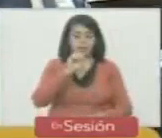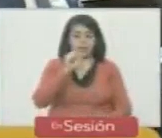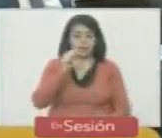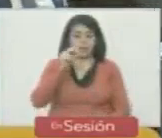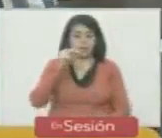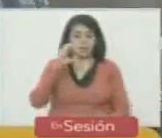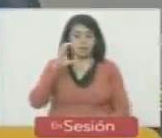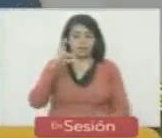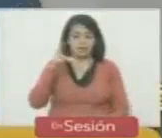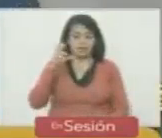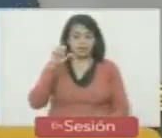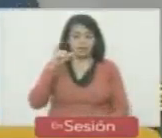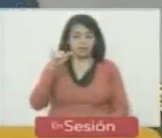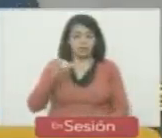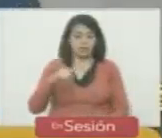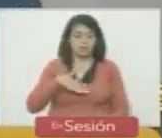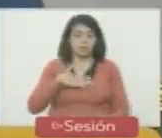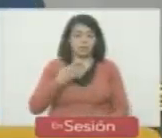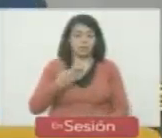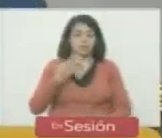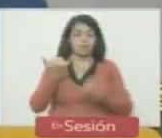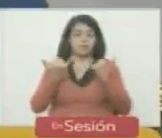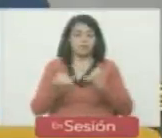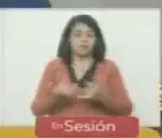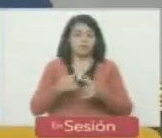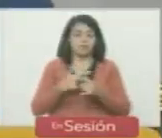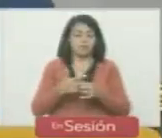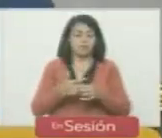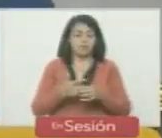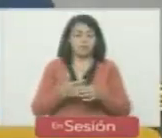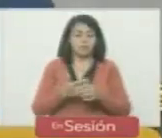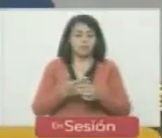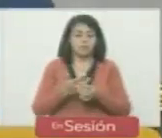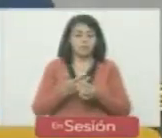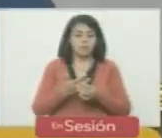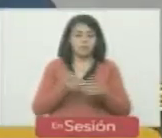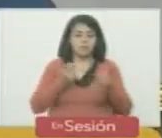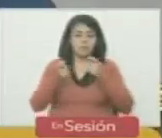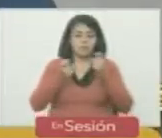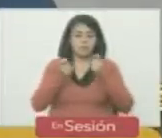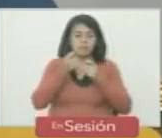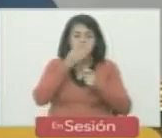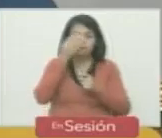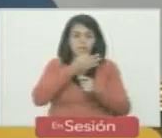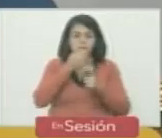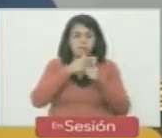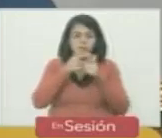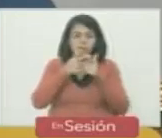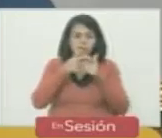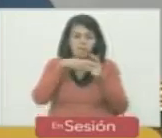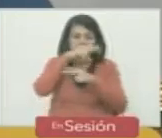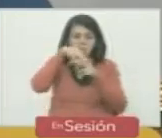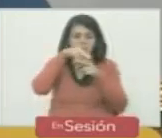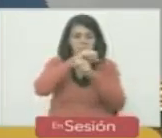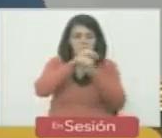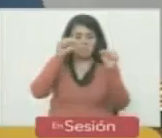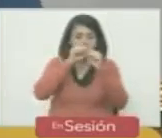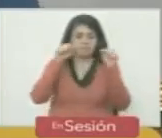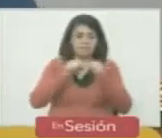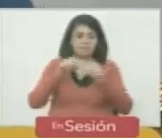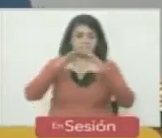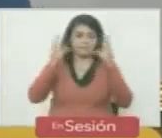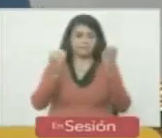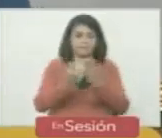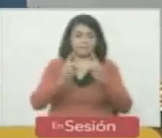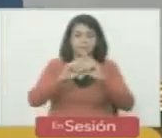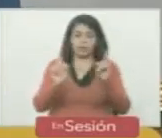se pueda dar de una vez por todas un control real del armamento nuclear existente en el planeta, pero